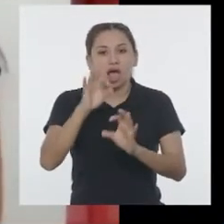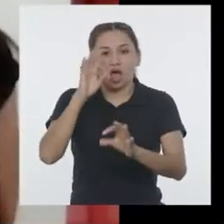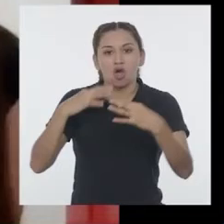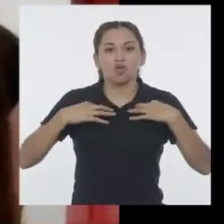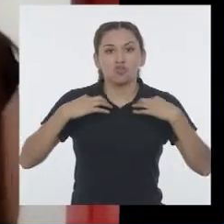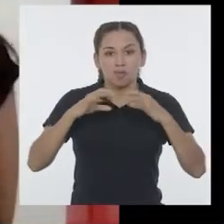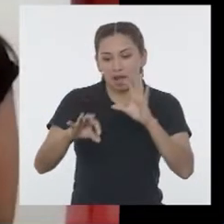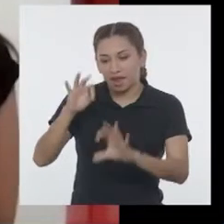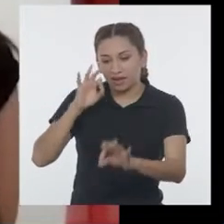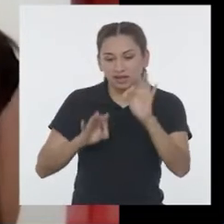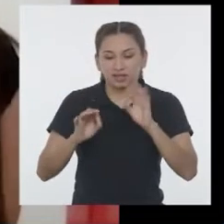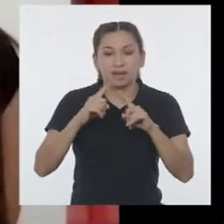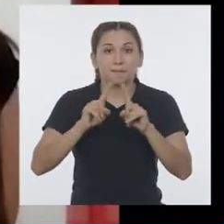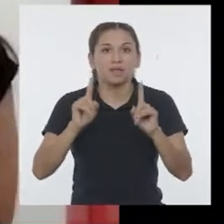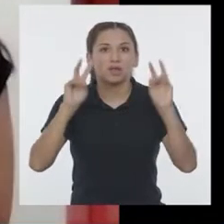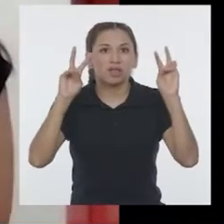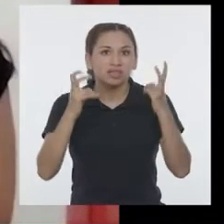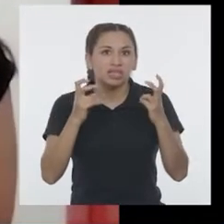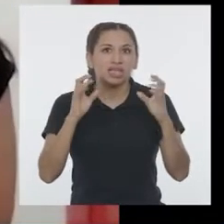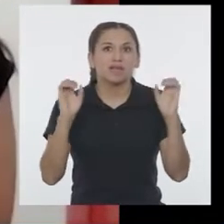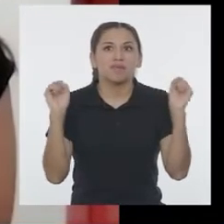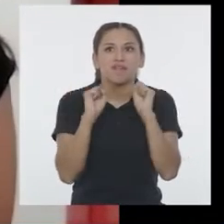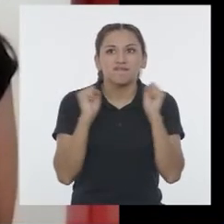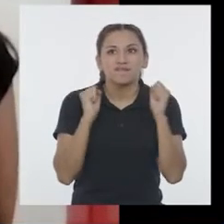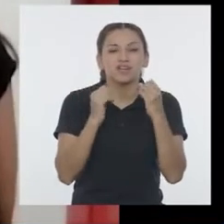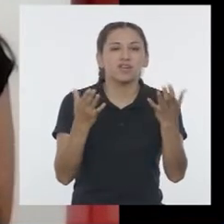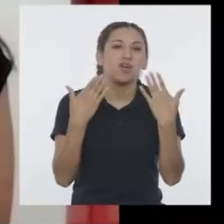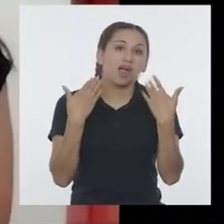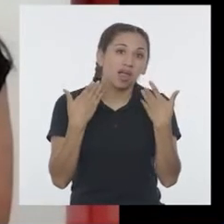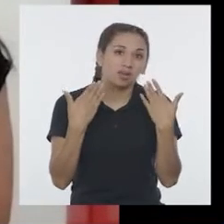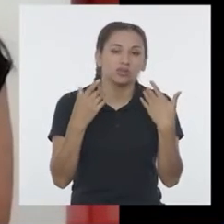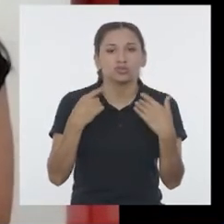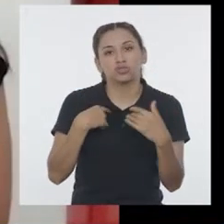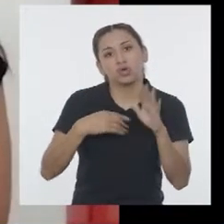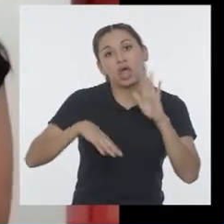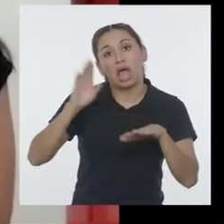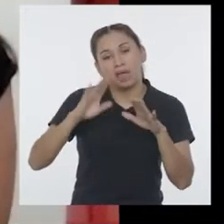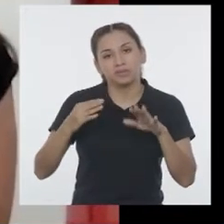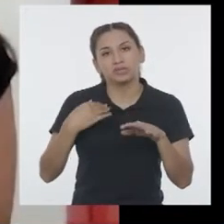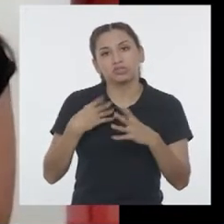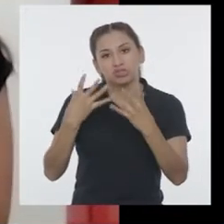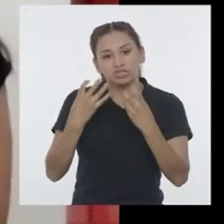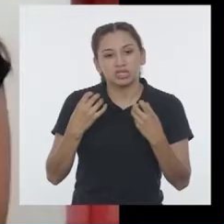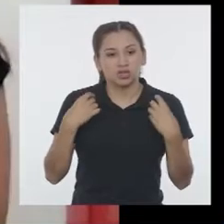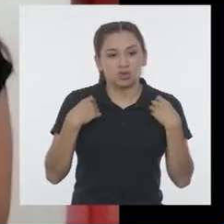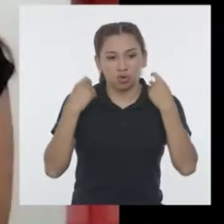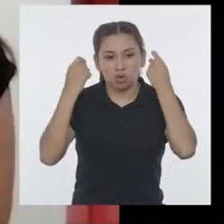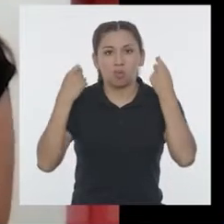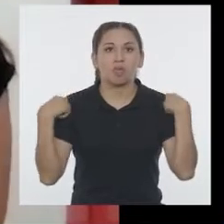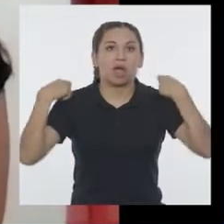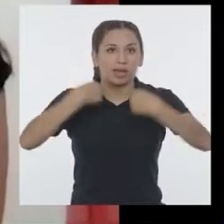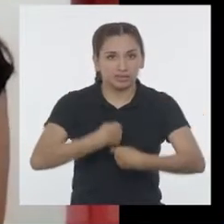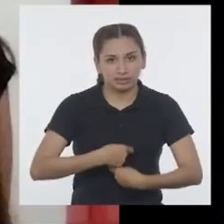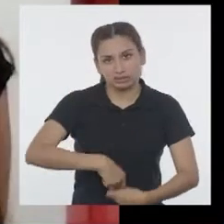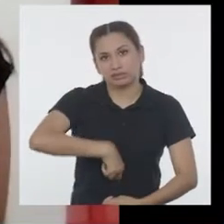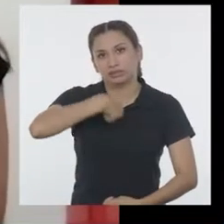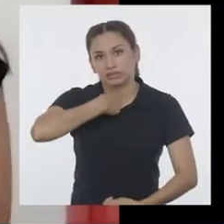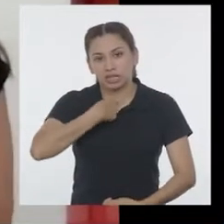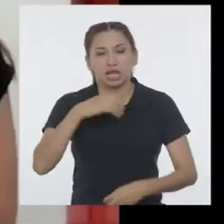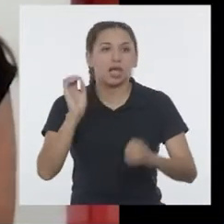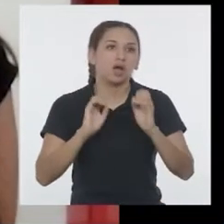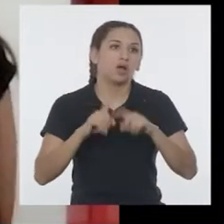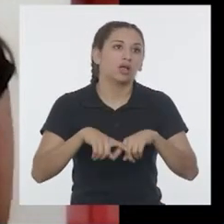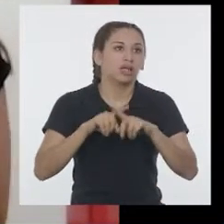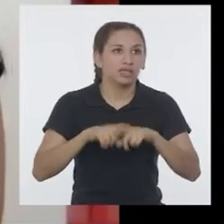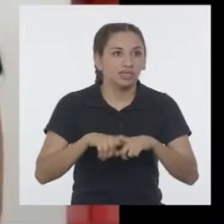su ropa. Pero a veces por un tema del clima, de repente por el frío, por el calor, yo deseo ponerle de repente una casaca